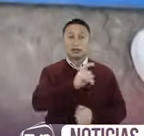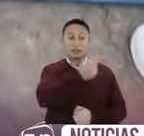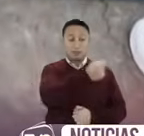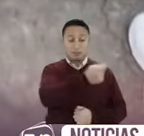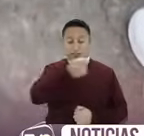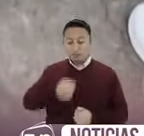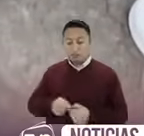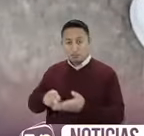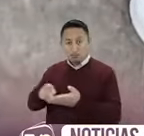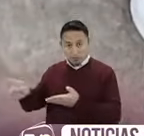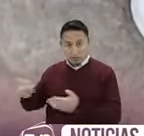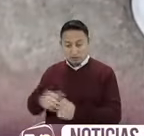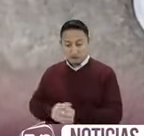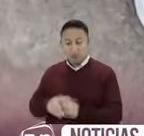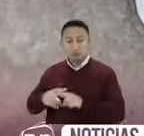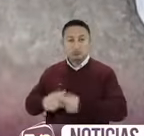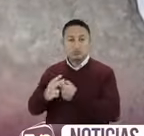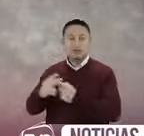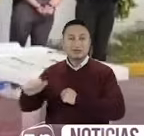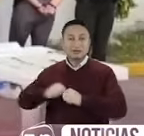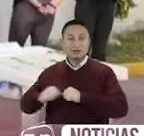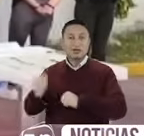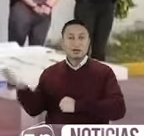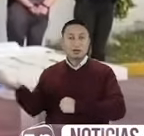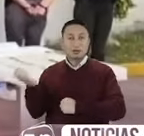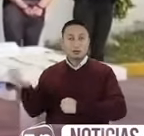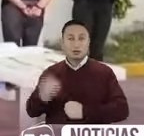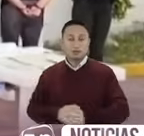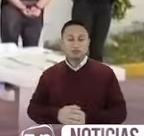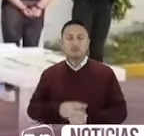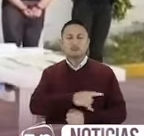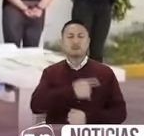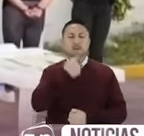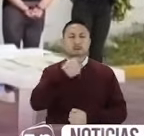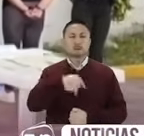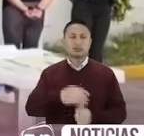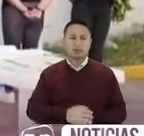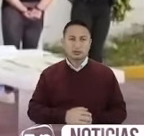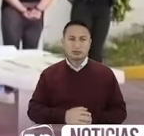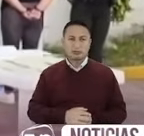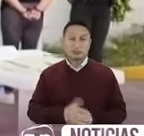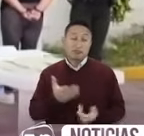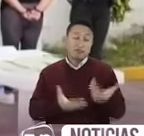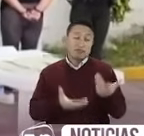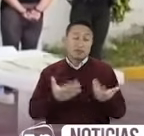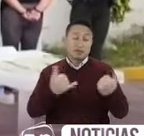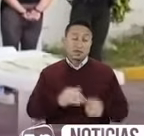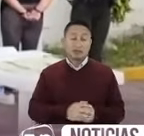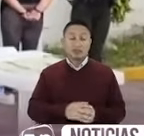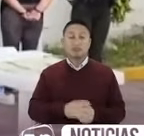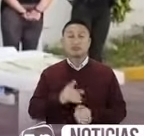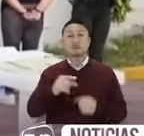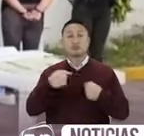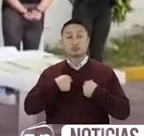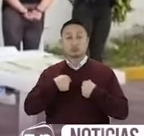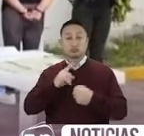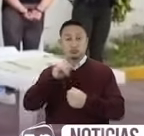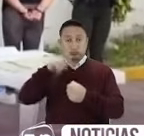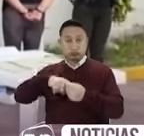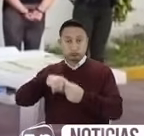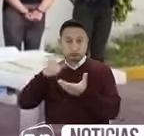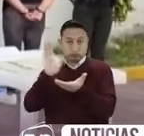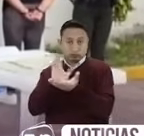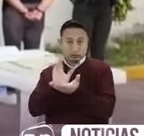el trámite de su jubilación. Le habían manifestado que aparentemente pertenecían al IES, indicando que por una